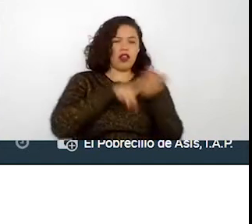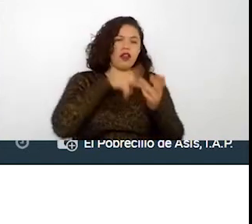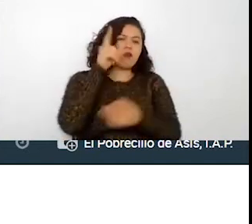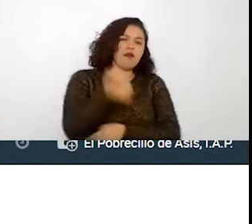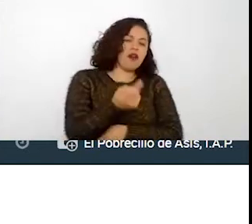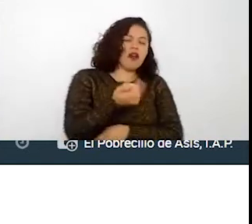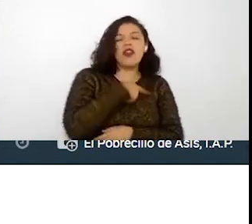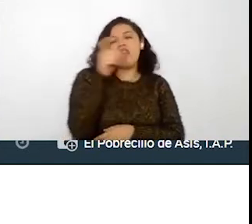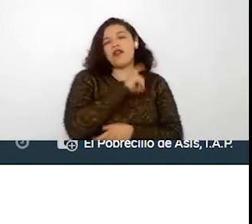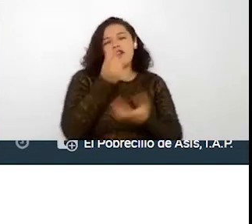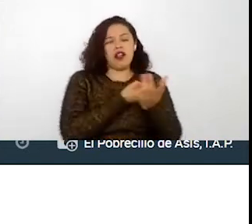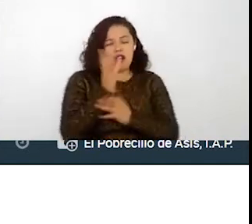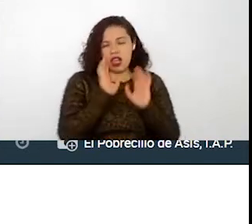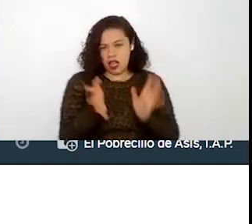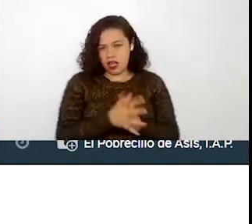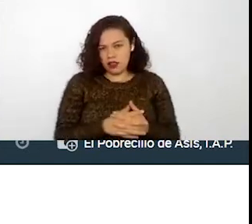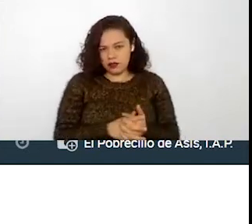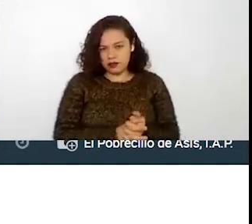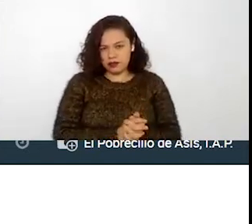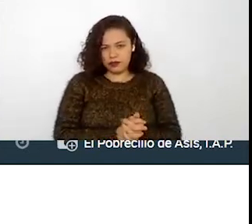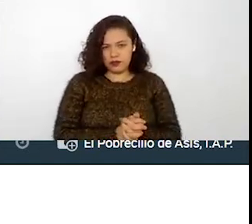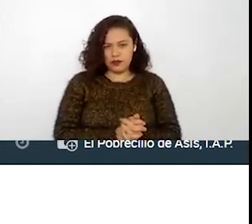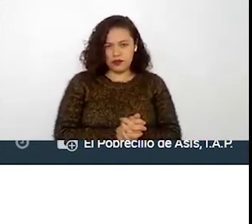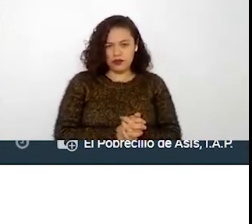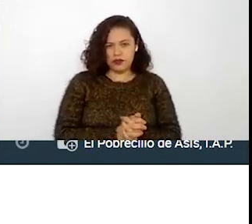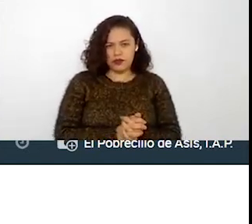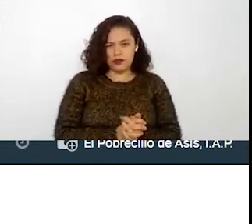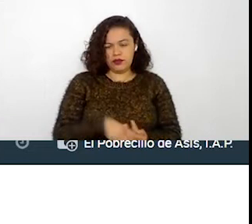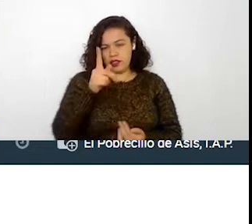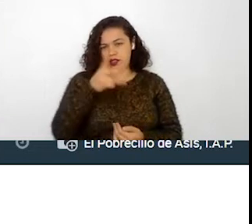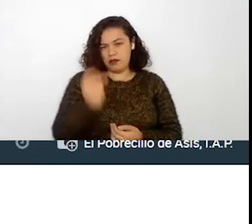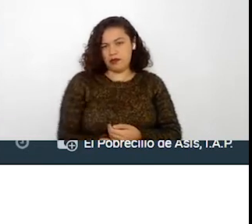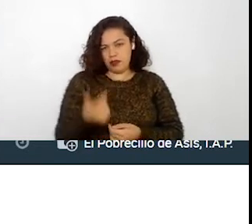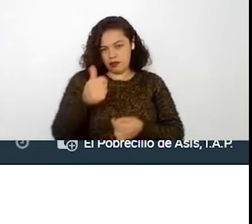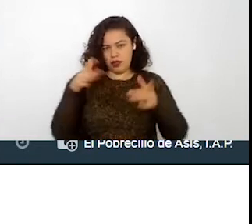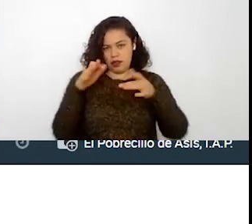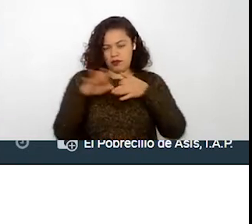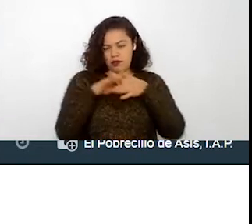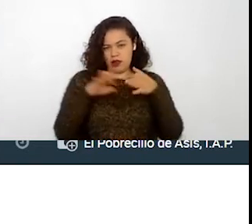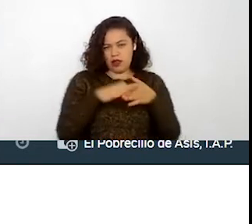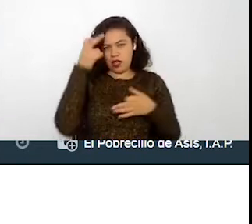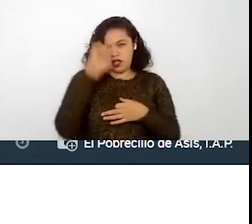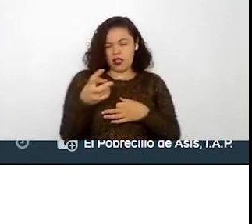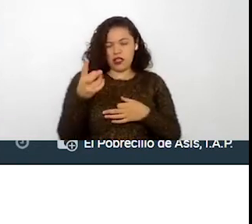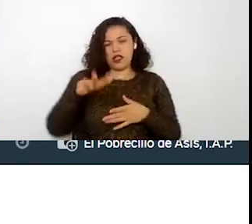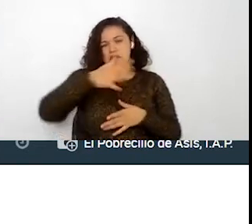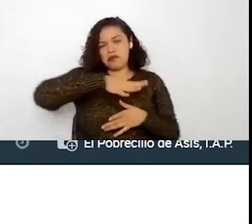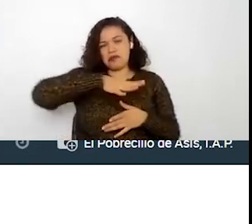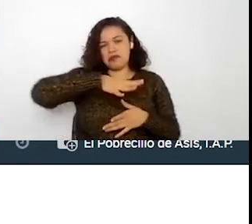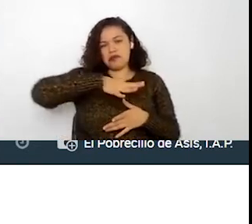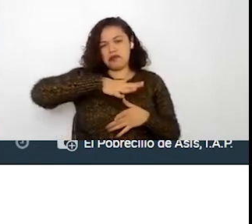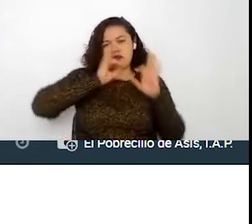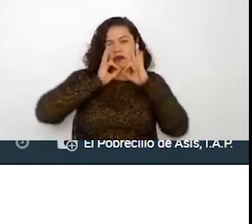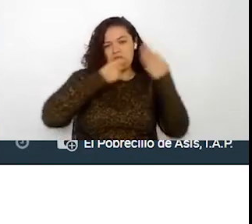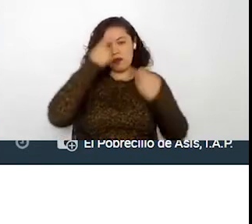momento de la salida y tal entonces así va a estar distribuida como un primer acercamiento entonces esa va a ser la distribución que vamos a